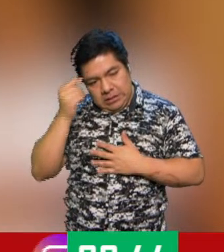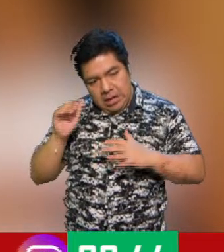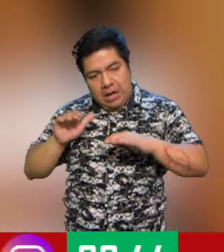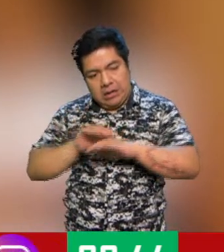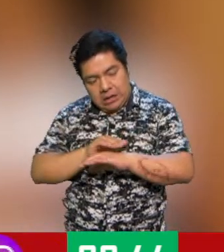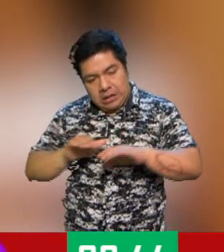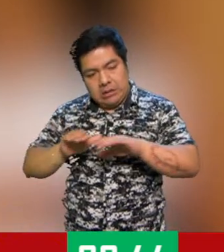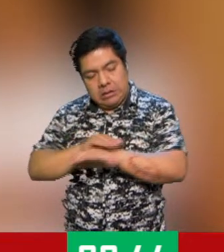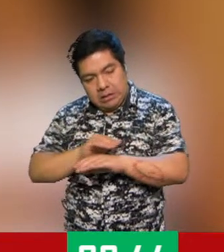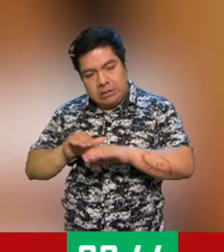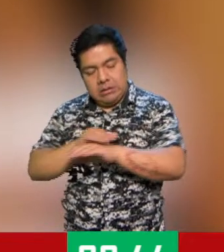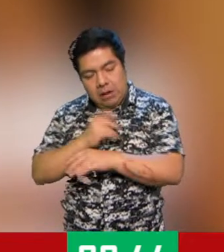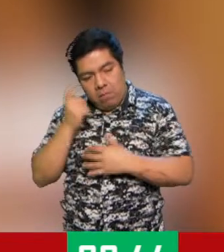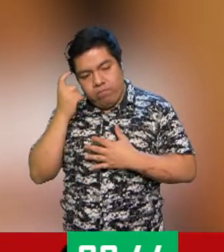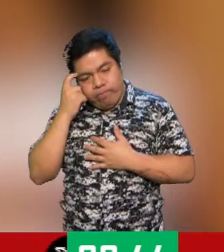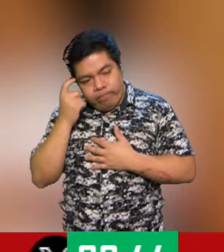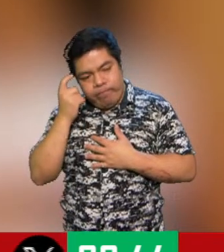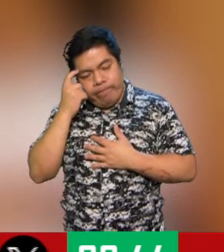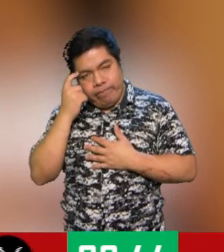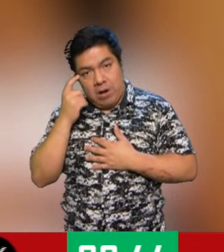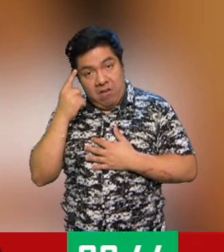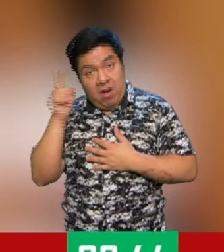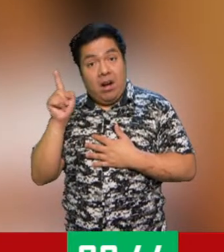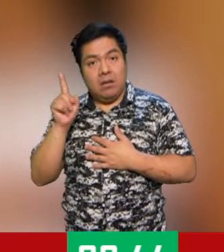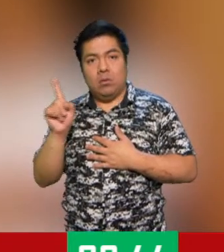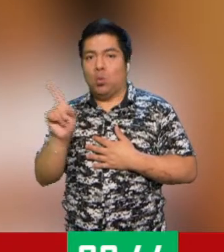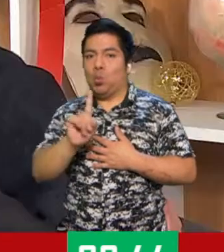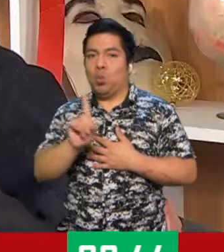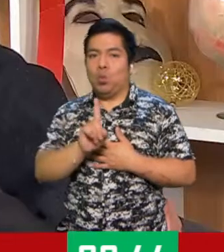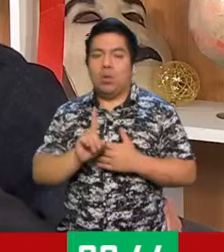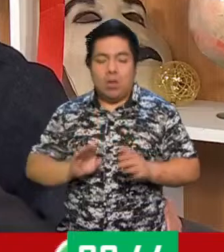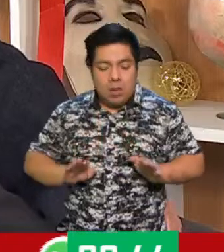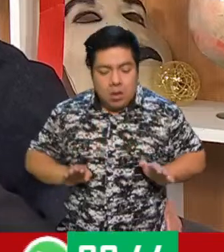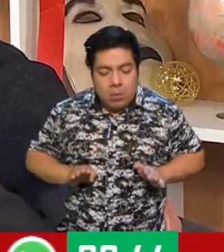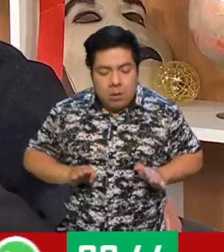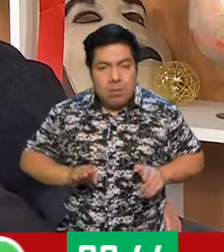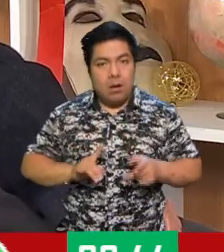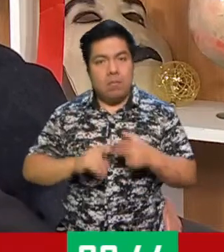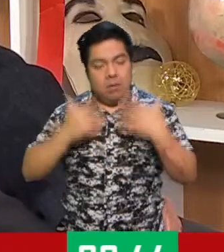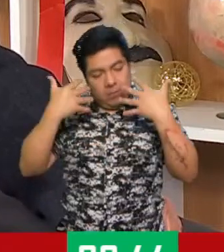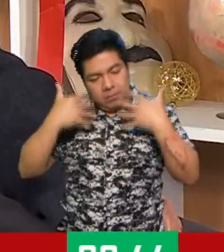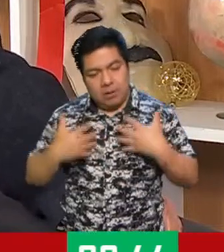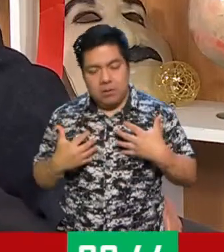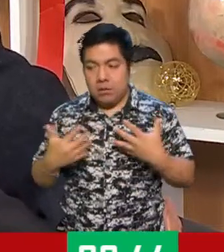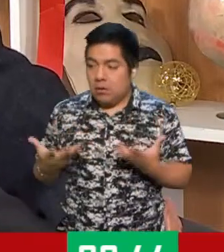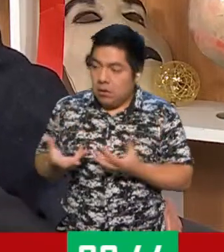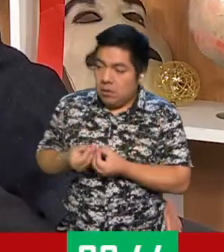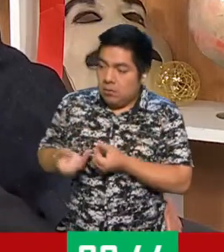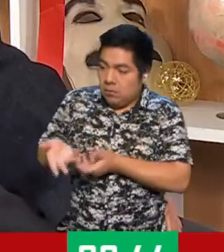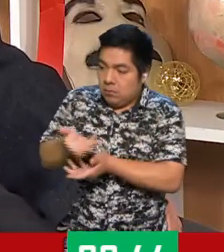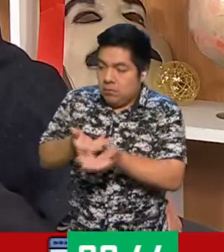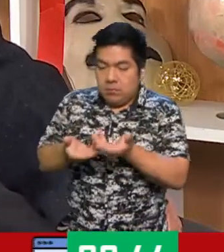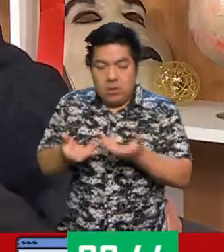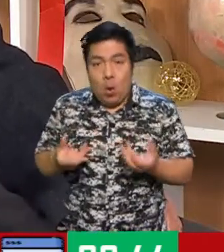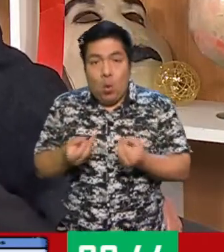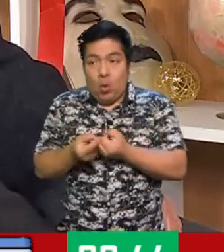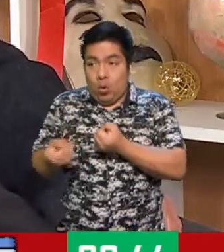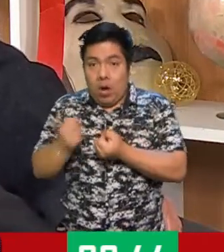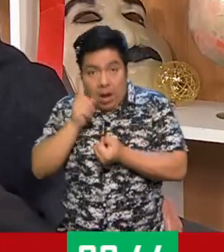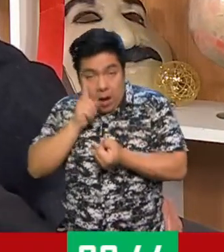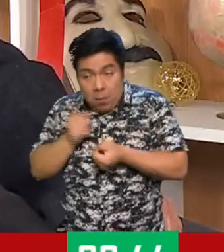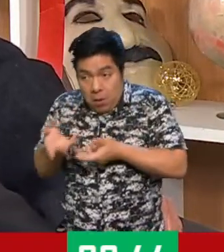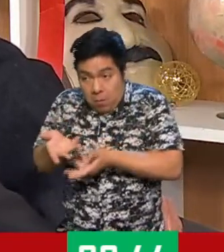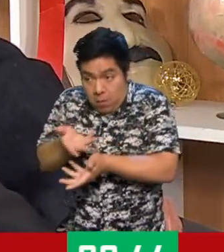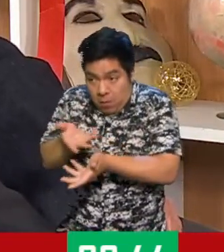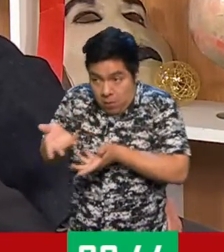de construcción, de cómo somos, de cómo actuamos, de cómo nos relacionamos con las mujeres, incluso de